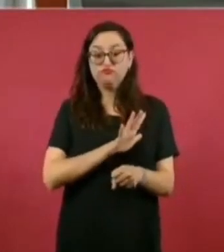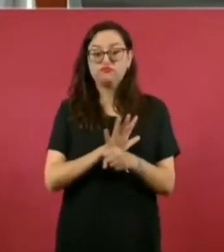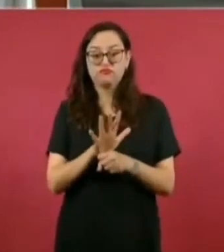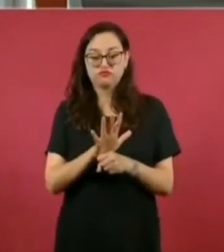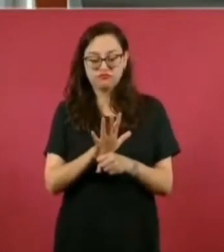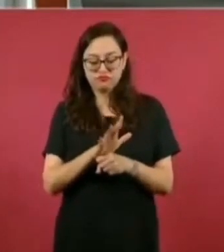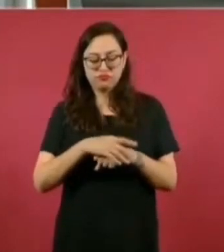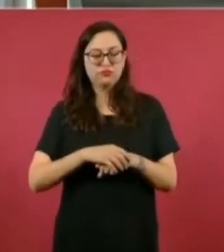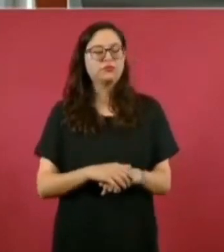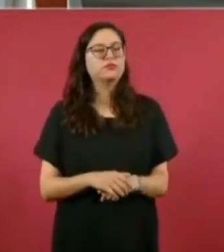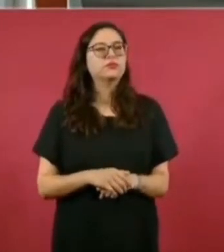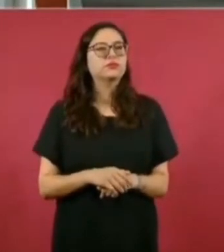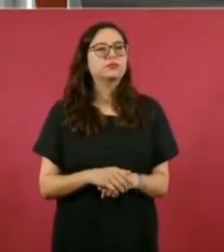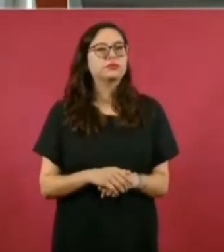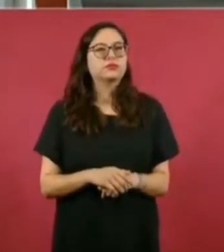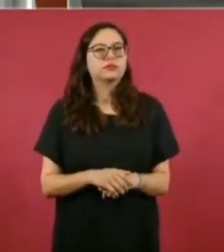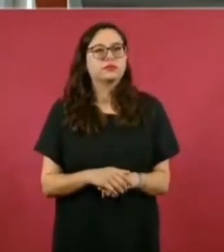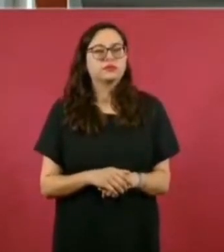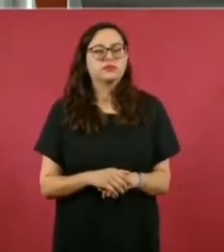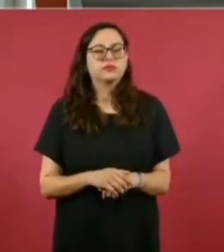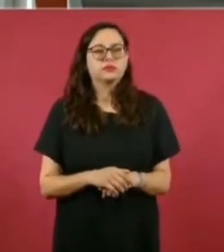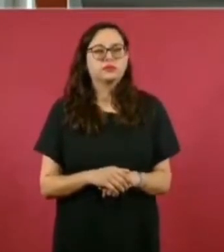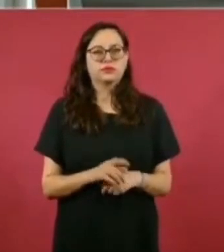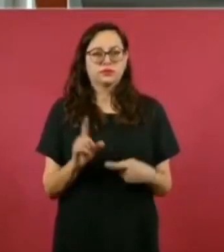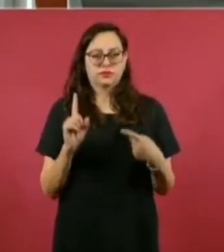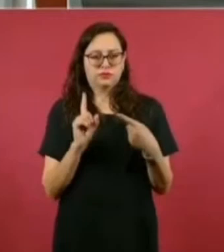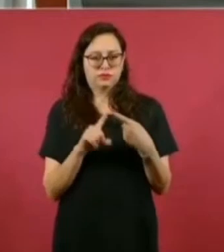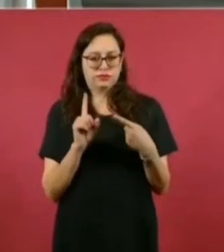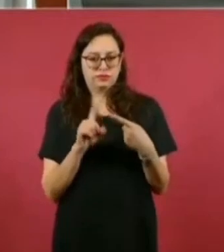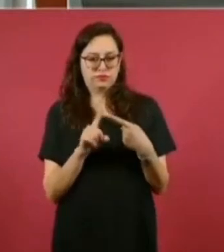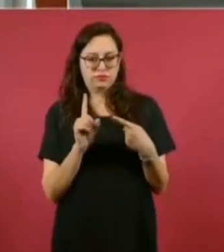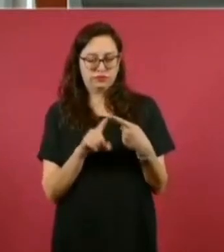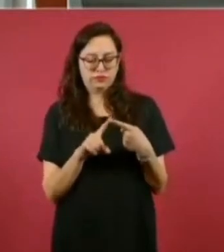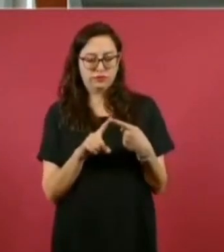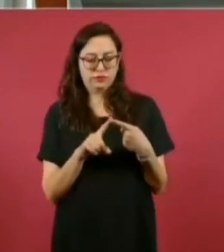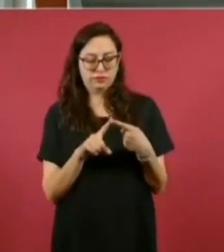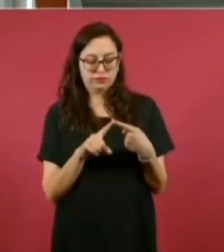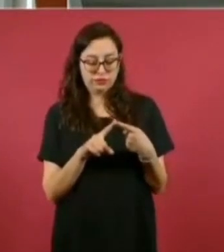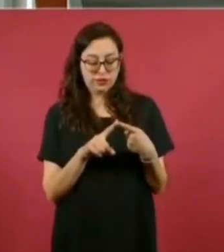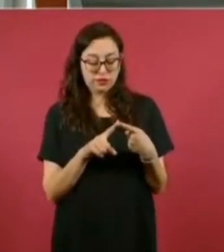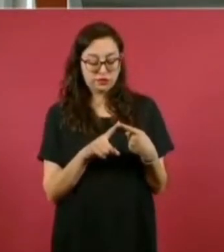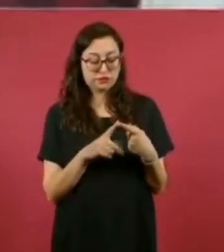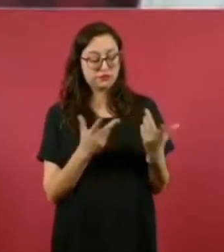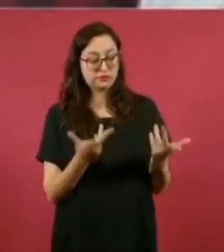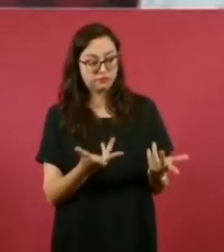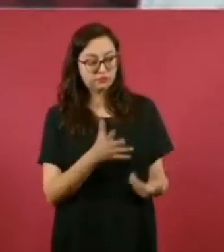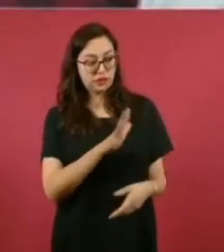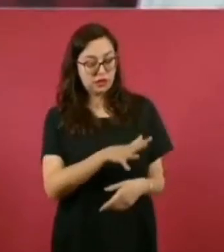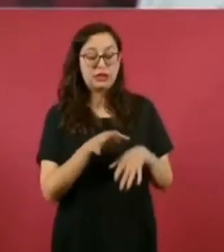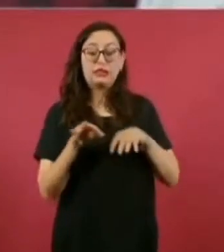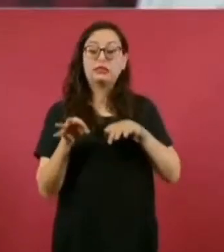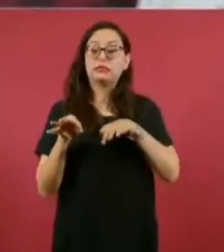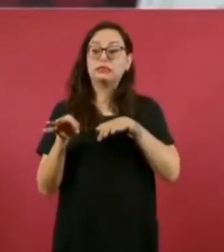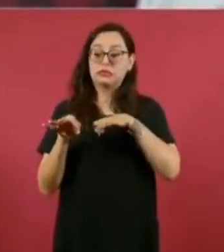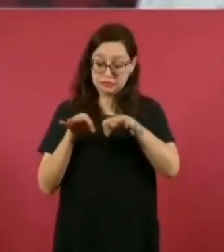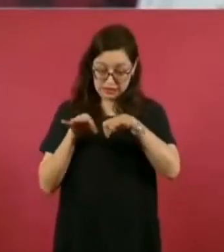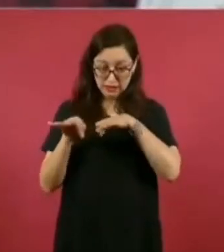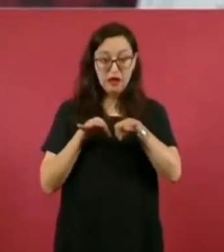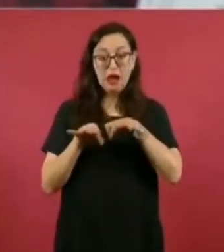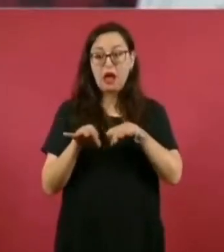que había que aumentar las cuotas de participación de